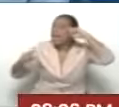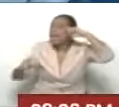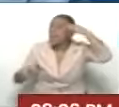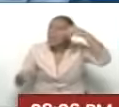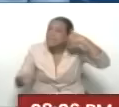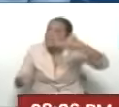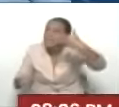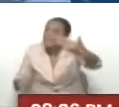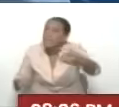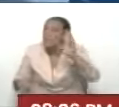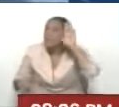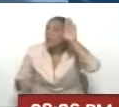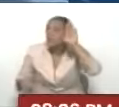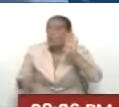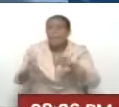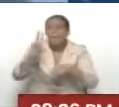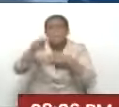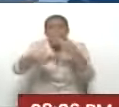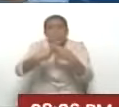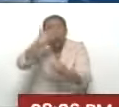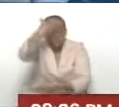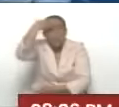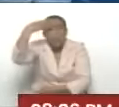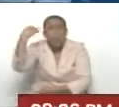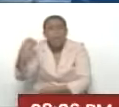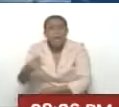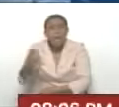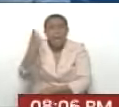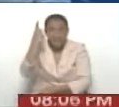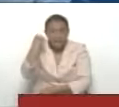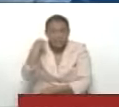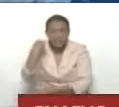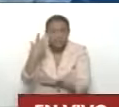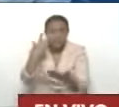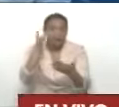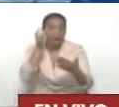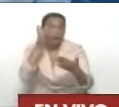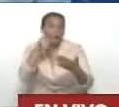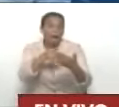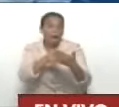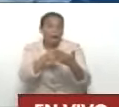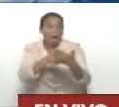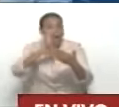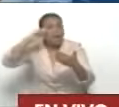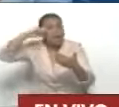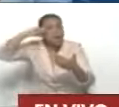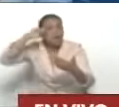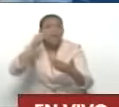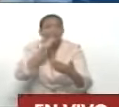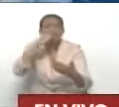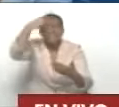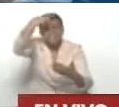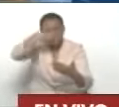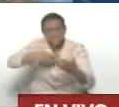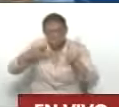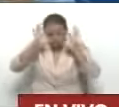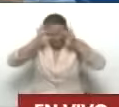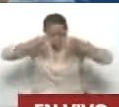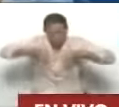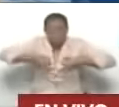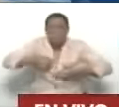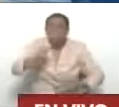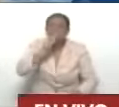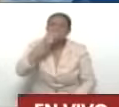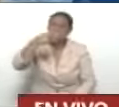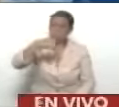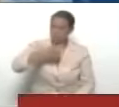dijo. Y a mí nunca se me olvidó. Y ayer descubrí esa foto. Y me puse a recordar quién era yo, quién era ese